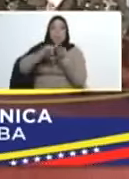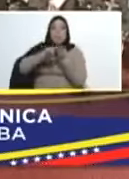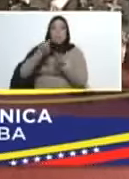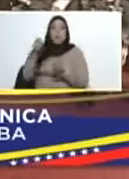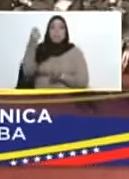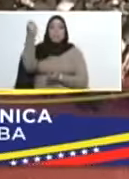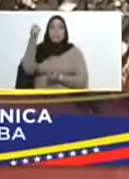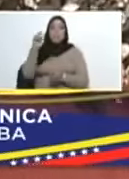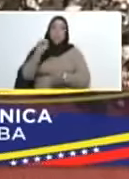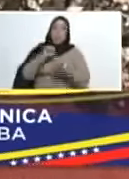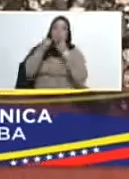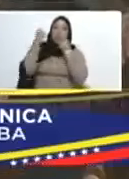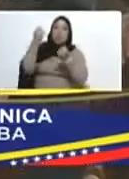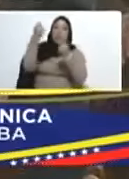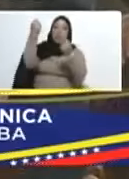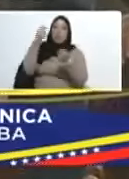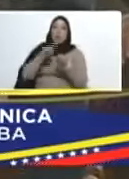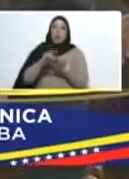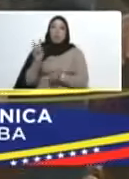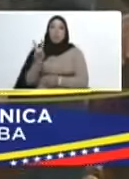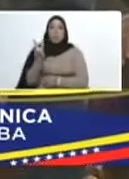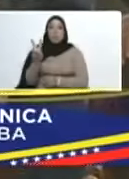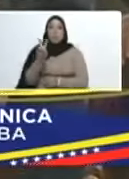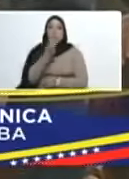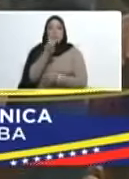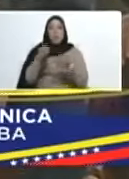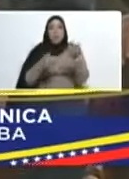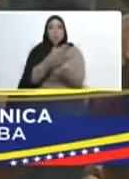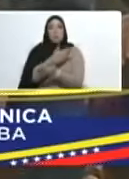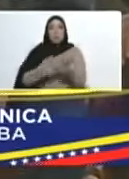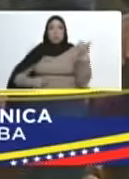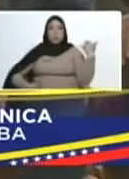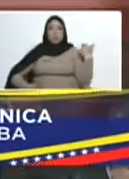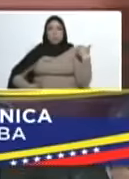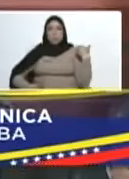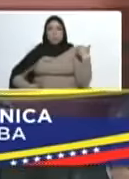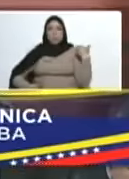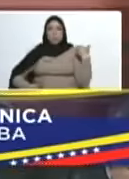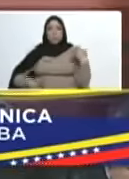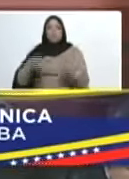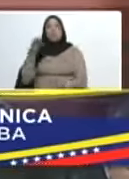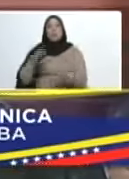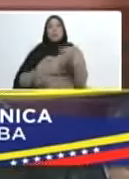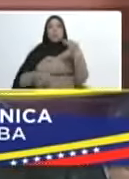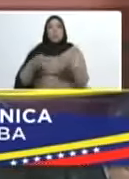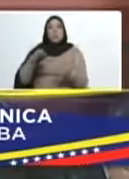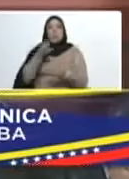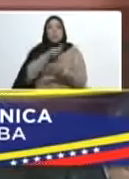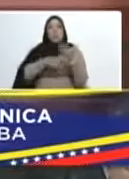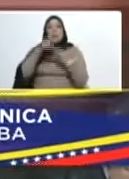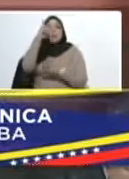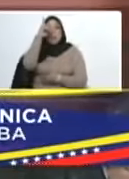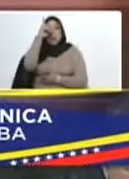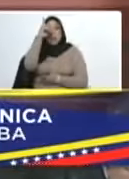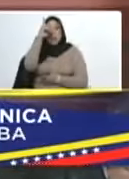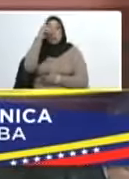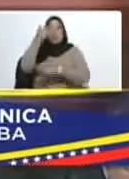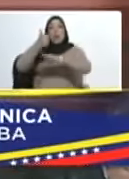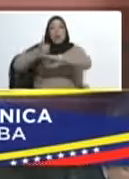primera combatiente de la República, vicepresidenta ejecutiva Delcy Rodríguez, vicepresidentes de